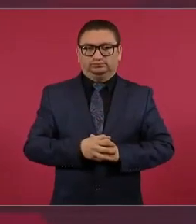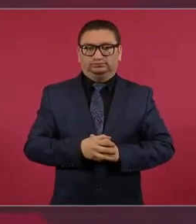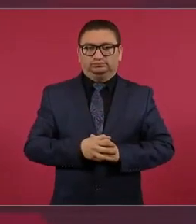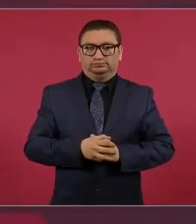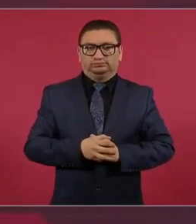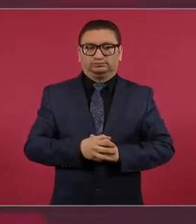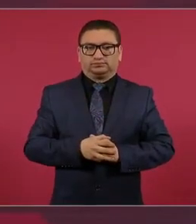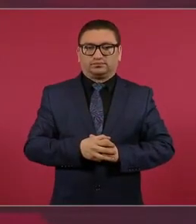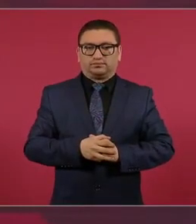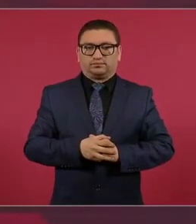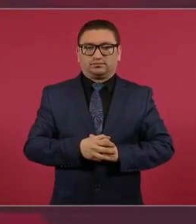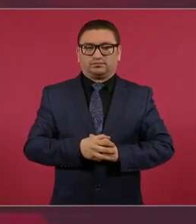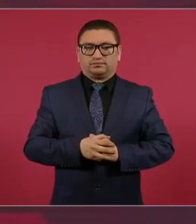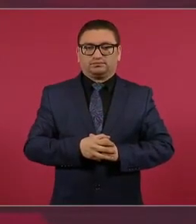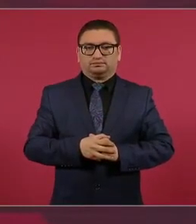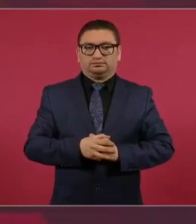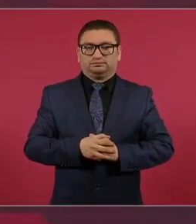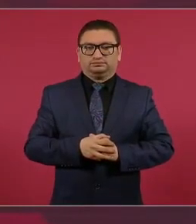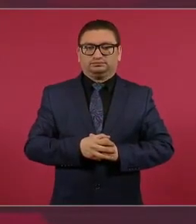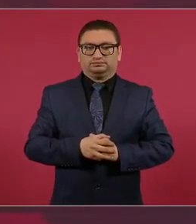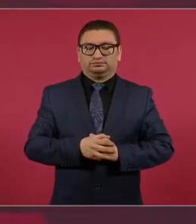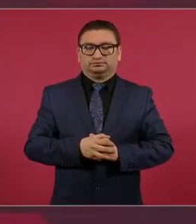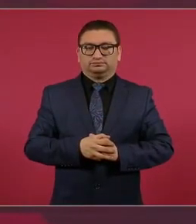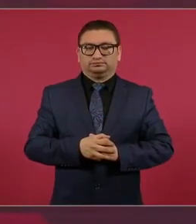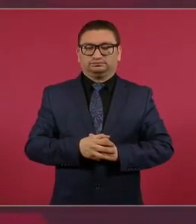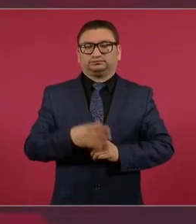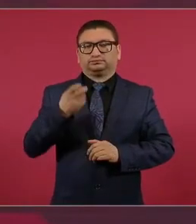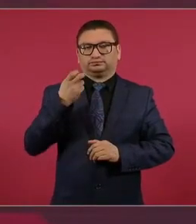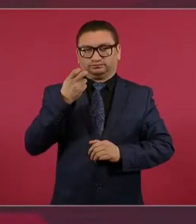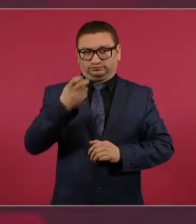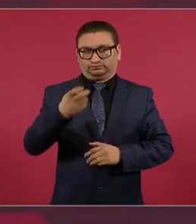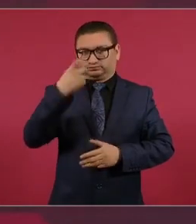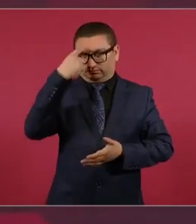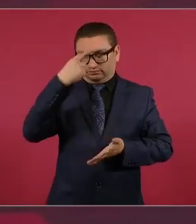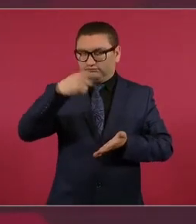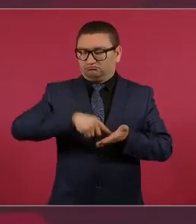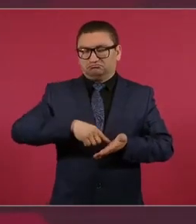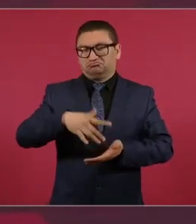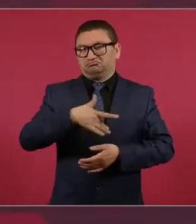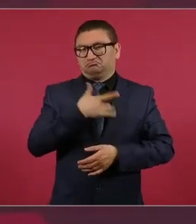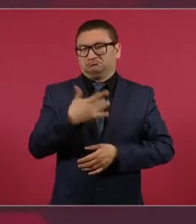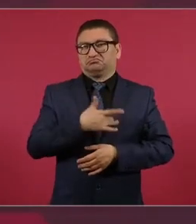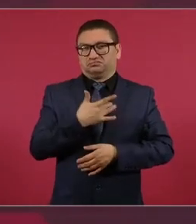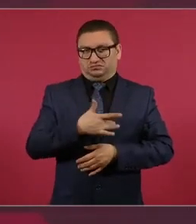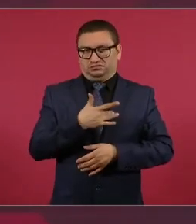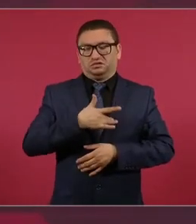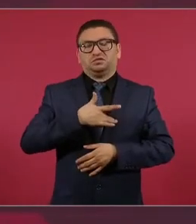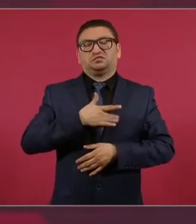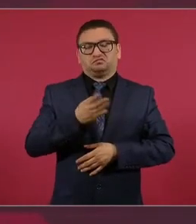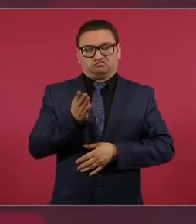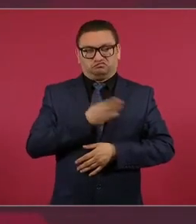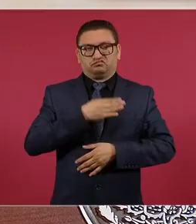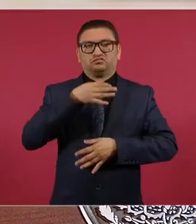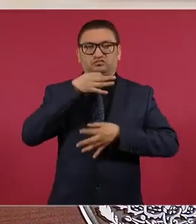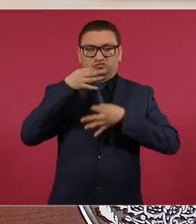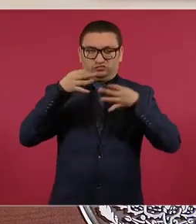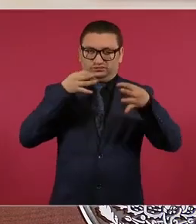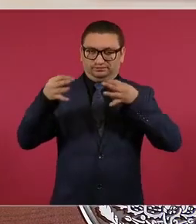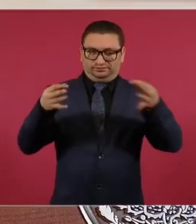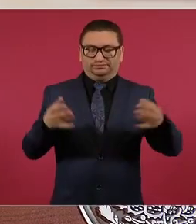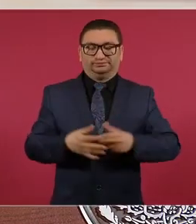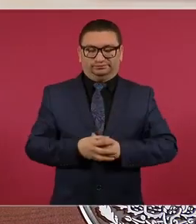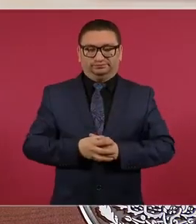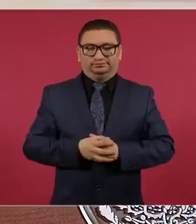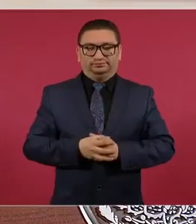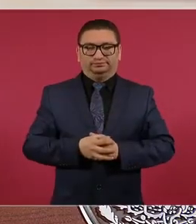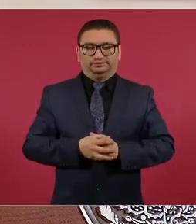crudo esa es considero una buena noticia